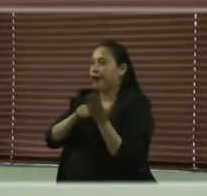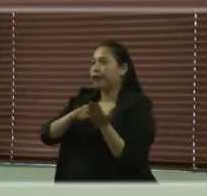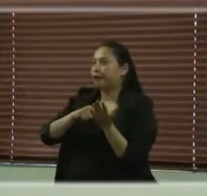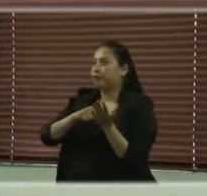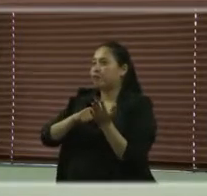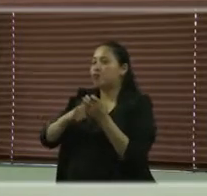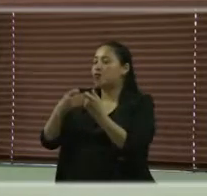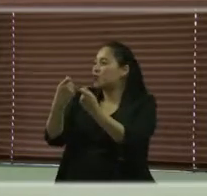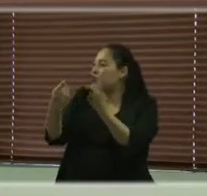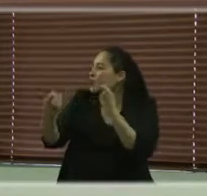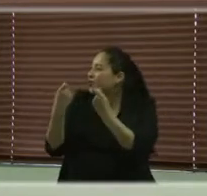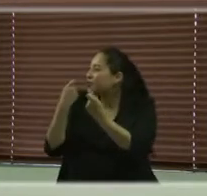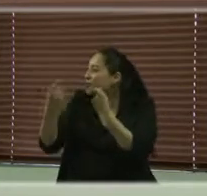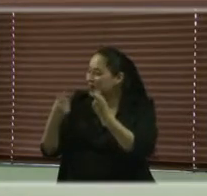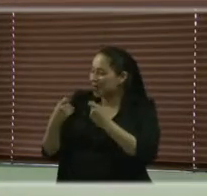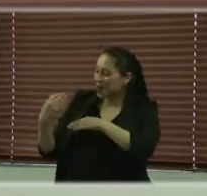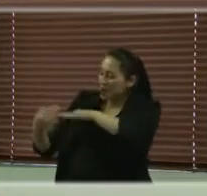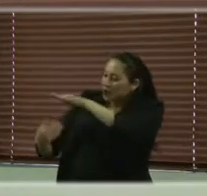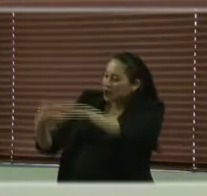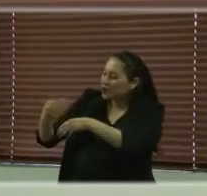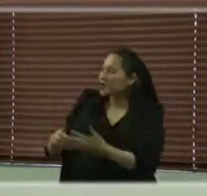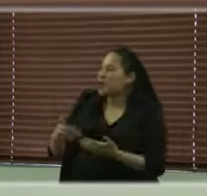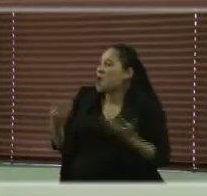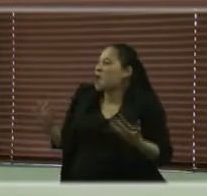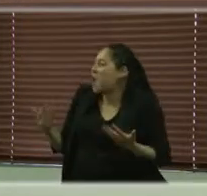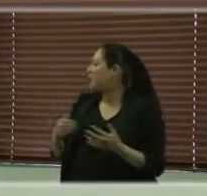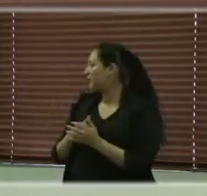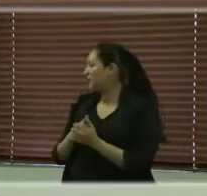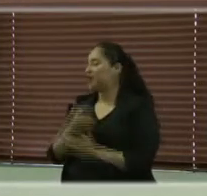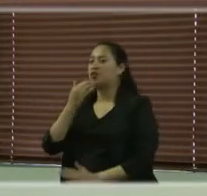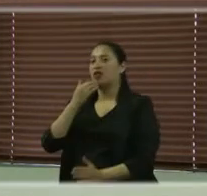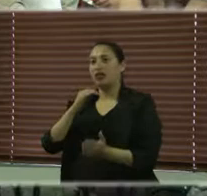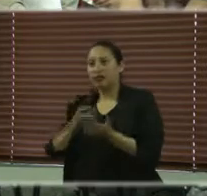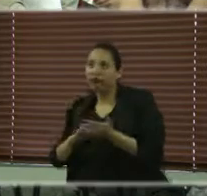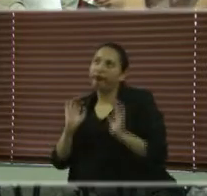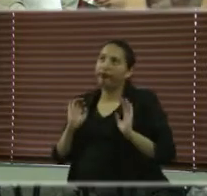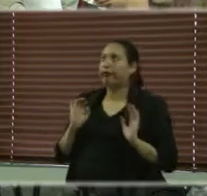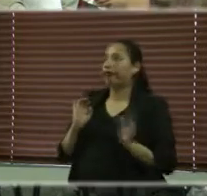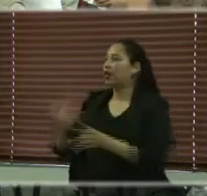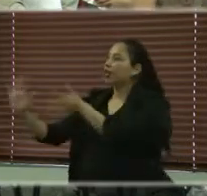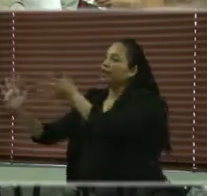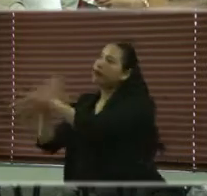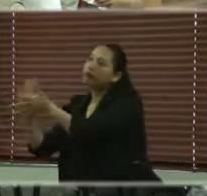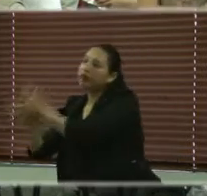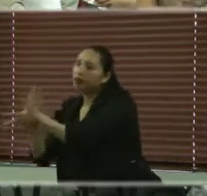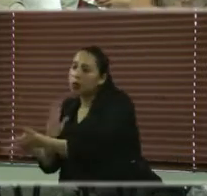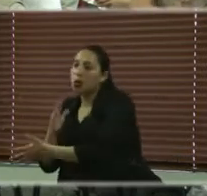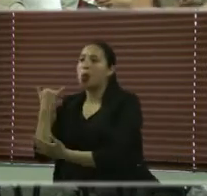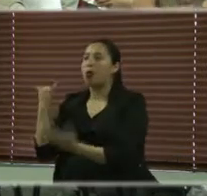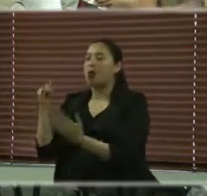o de directrices por ejemplo Qué tipo de información puede contener